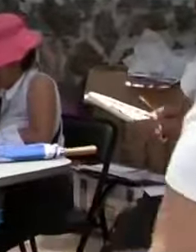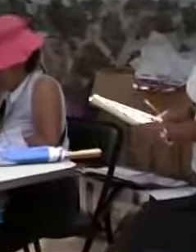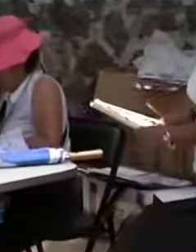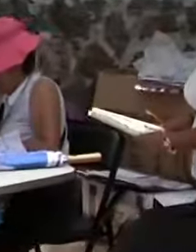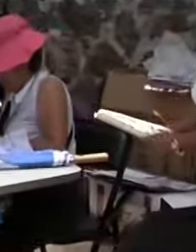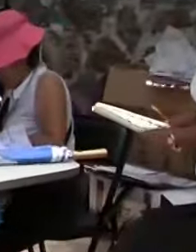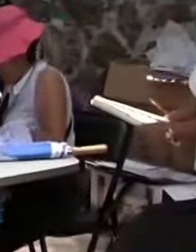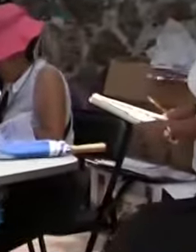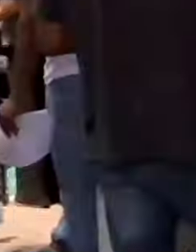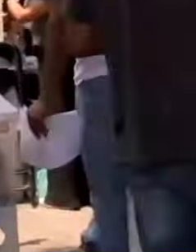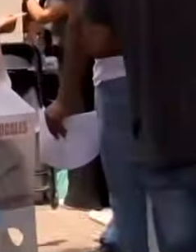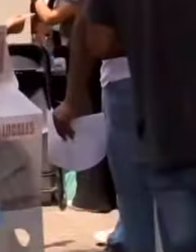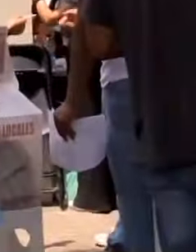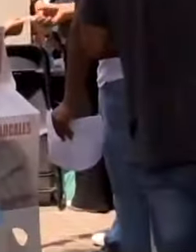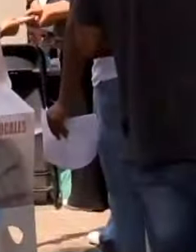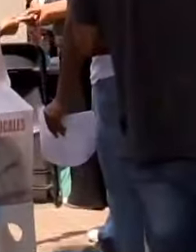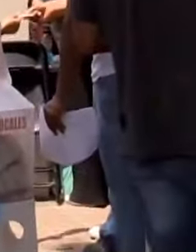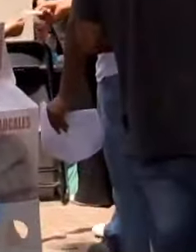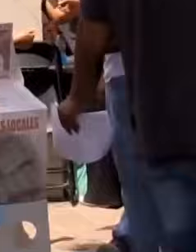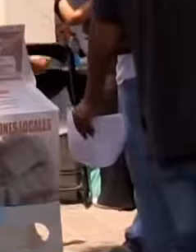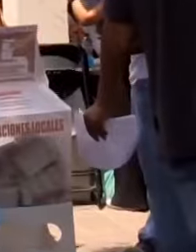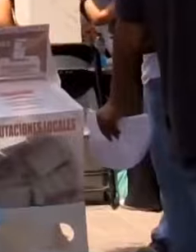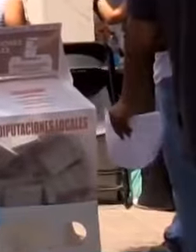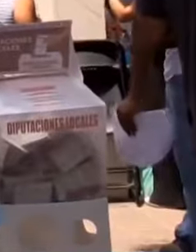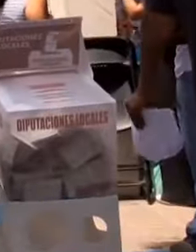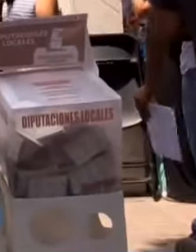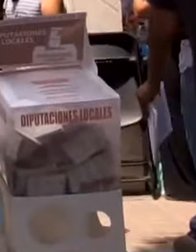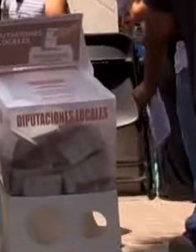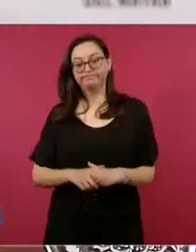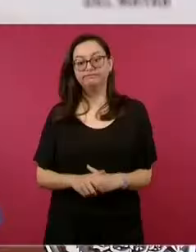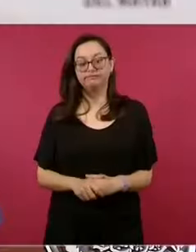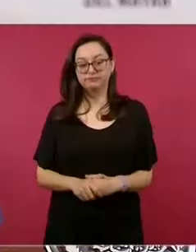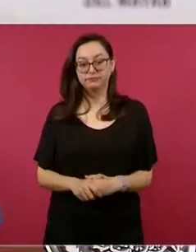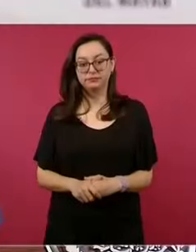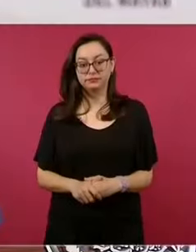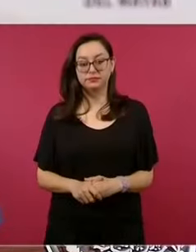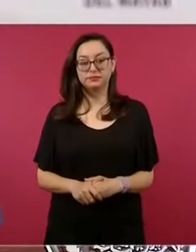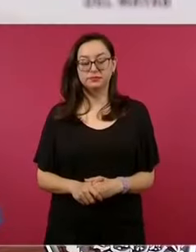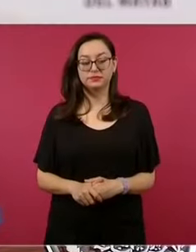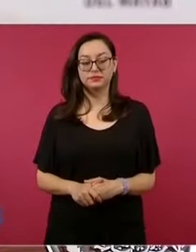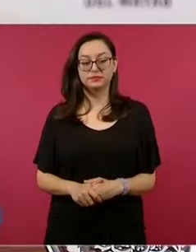comprender lo que sucedió, no caer en la autocomplacencia. Es muy